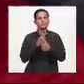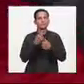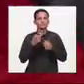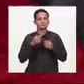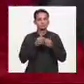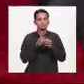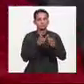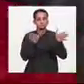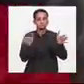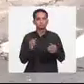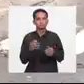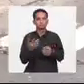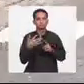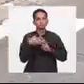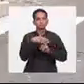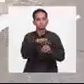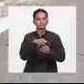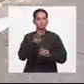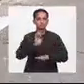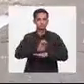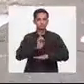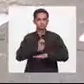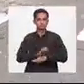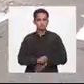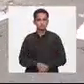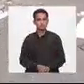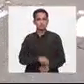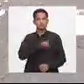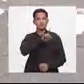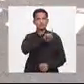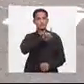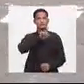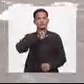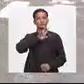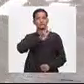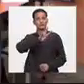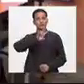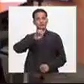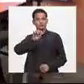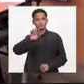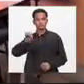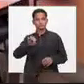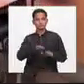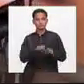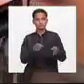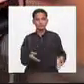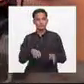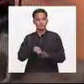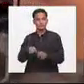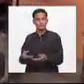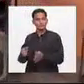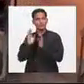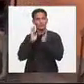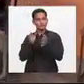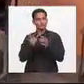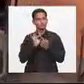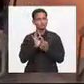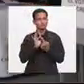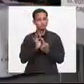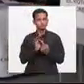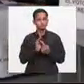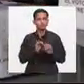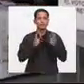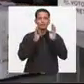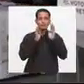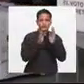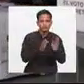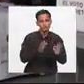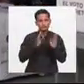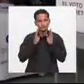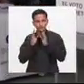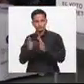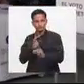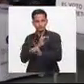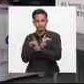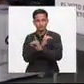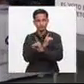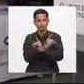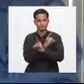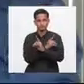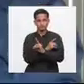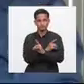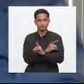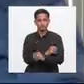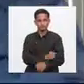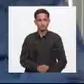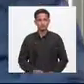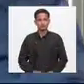simulacro inclusivo que se realizó a nivel nacional 1700 mesas de atención preferente se instalarán para atender a esta